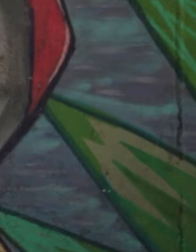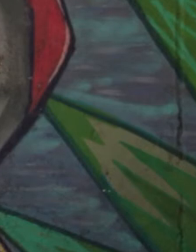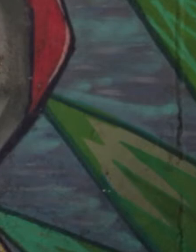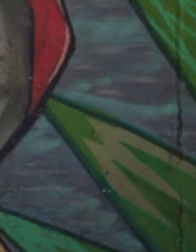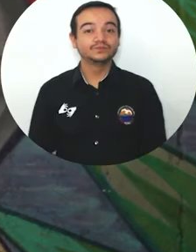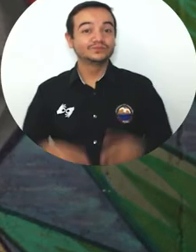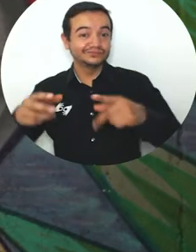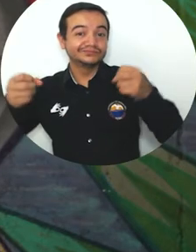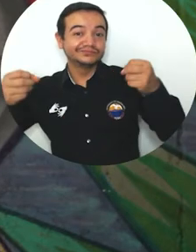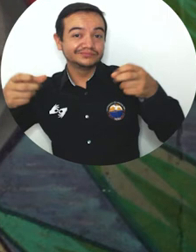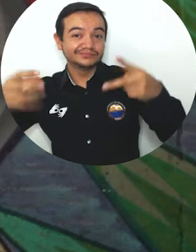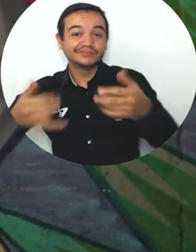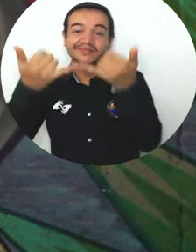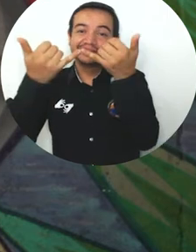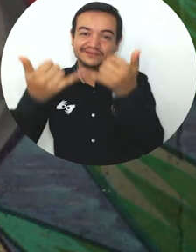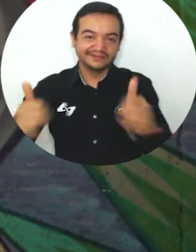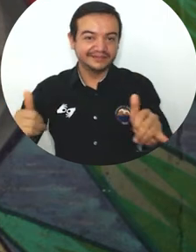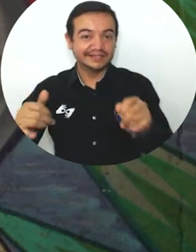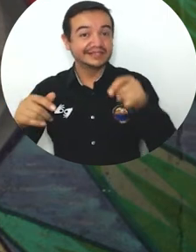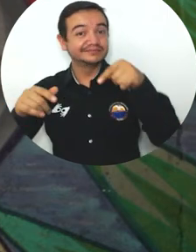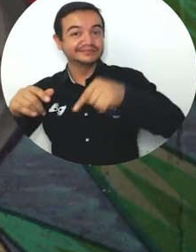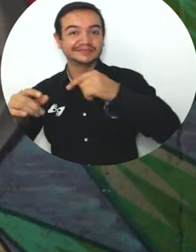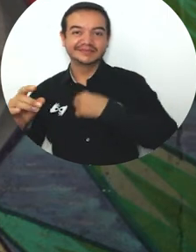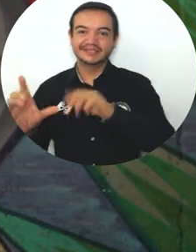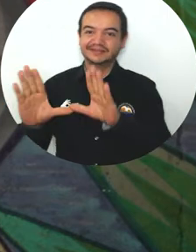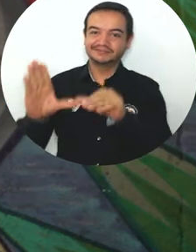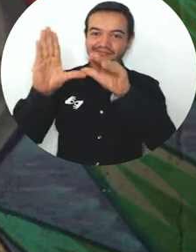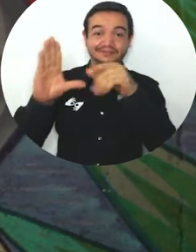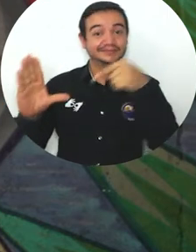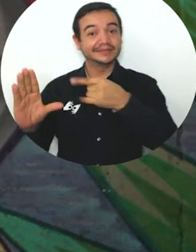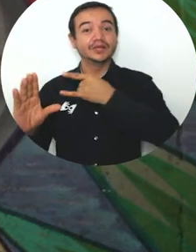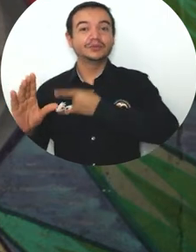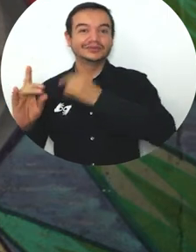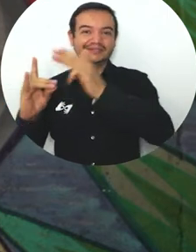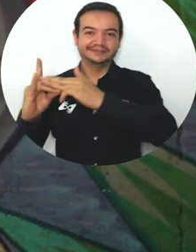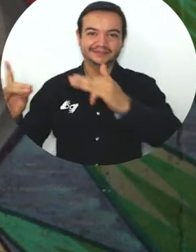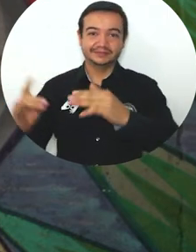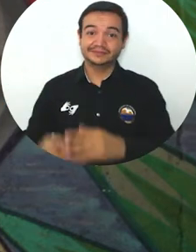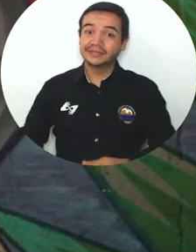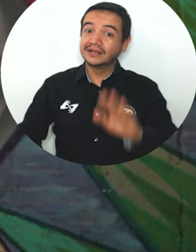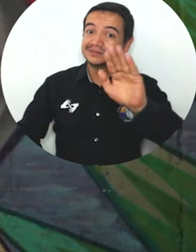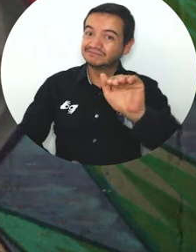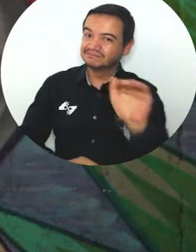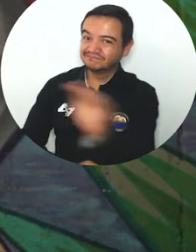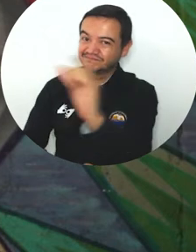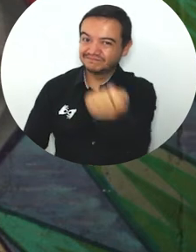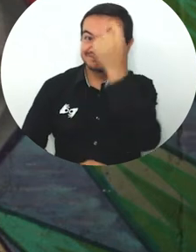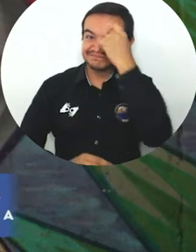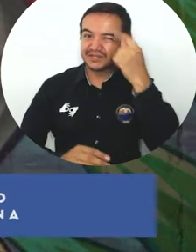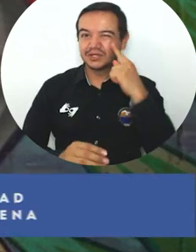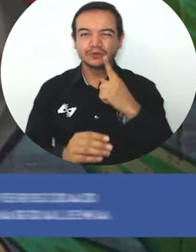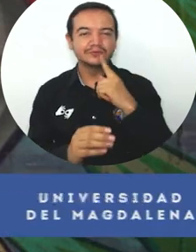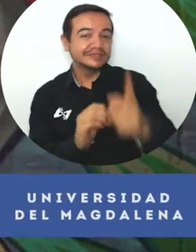Hemos llegado al final del Campus TV, programa institucional de la Universidad del Magdalena. Recuerden seguirnos en nuestras redes